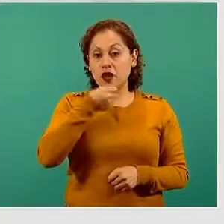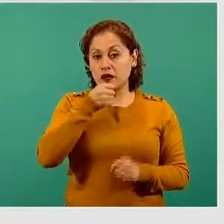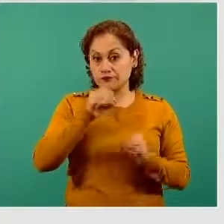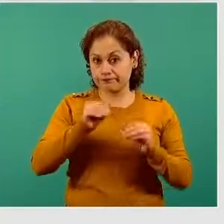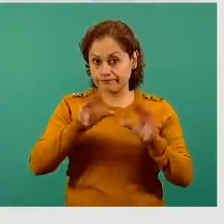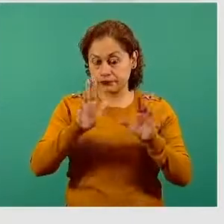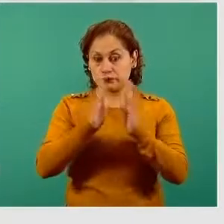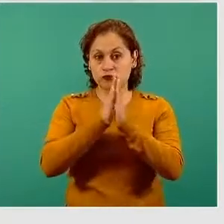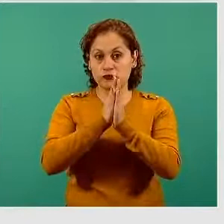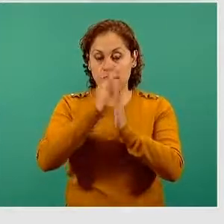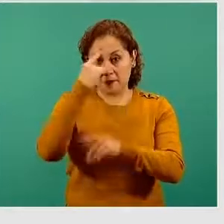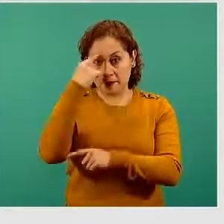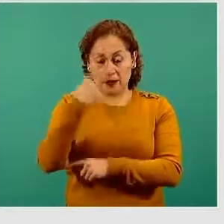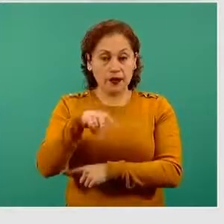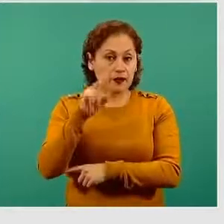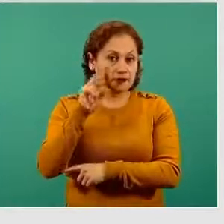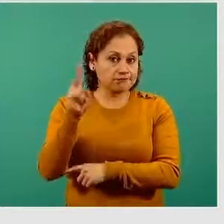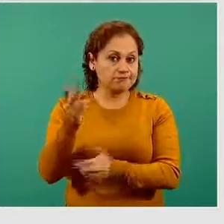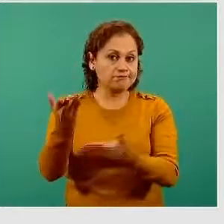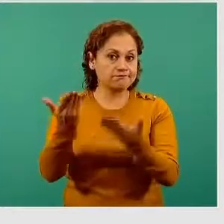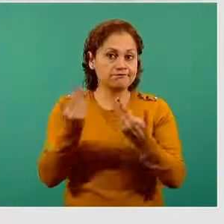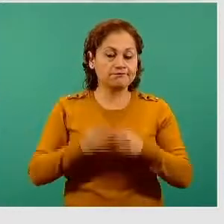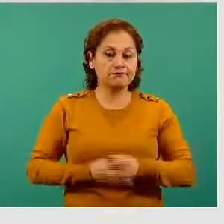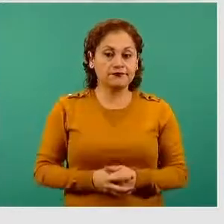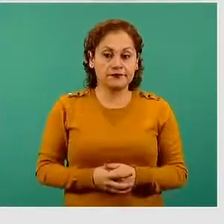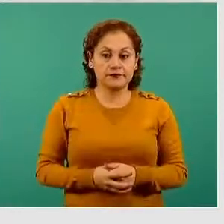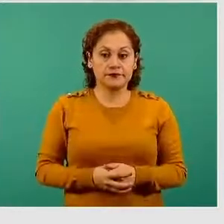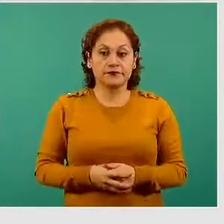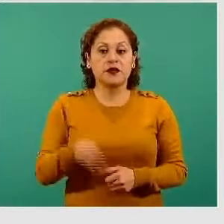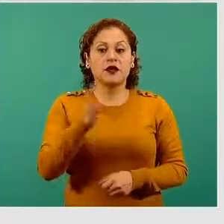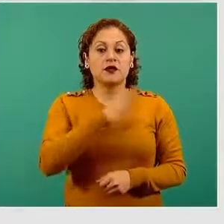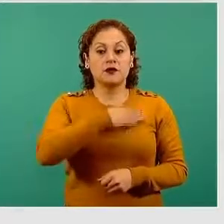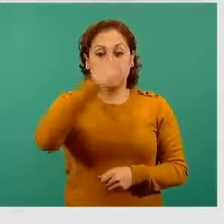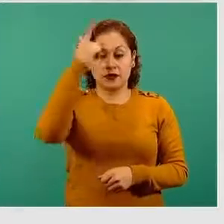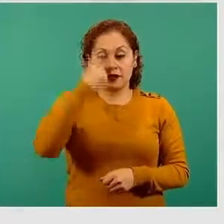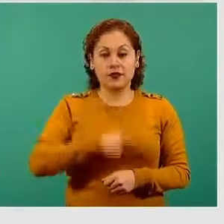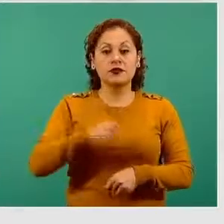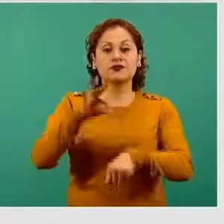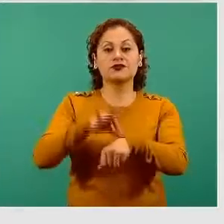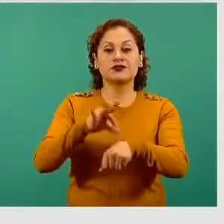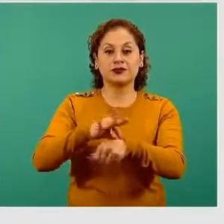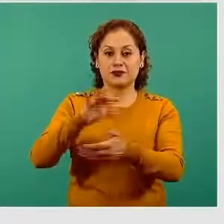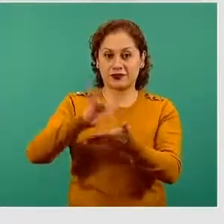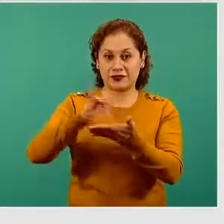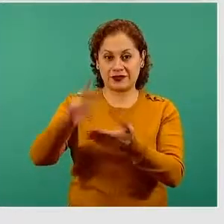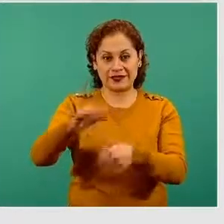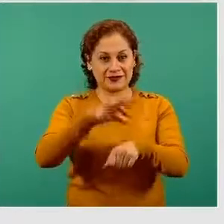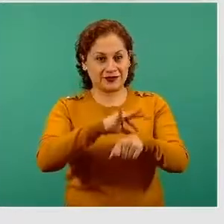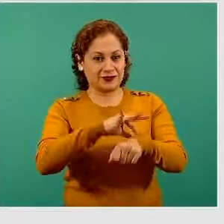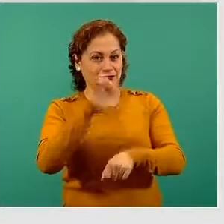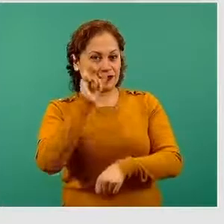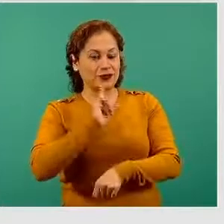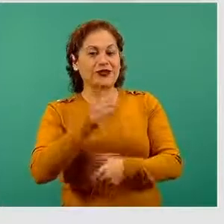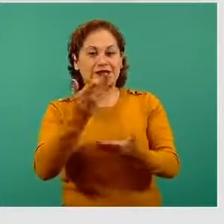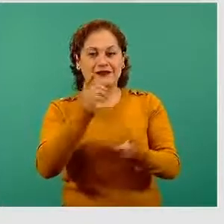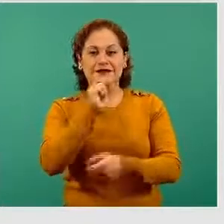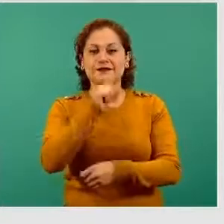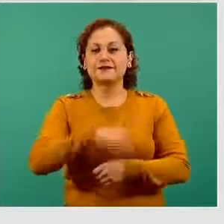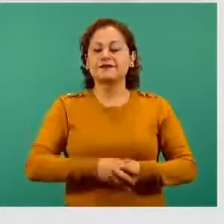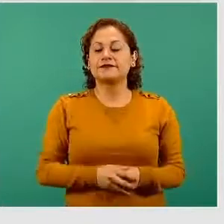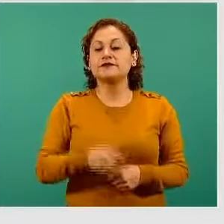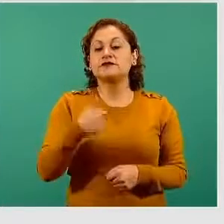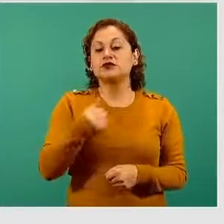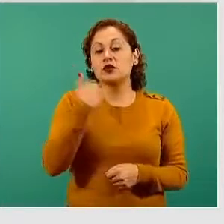favor, para abrir y escucharte. Muy buenas noches, doctor. Muchas gracias, doctora Nocamendi. Quiero,